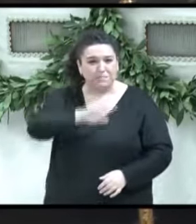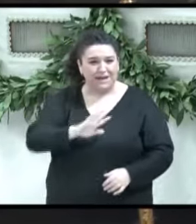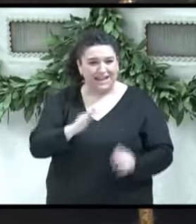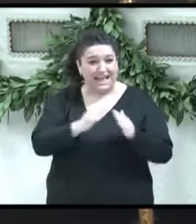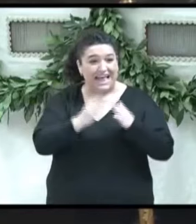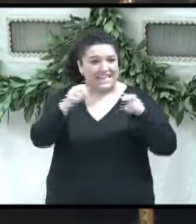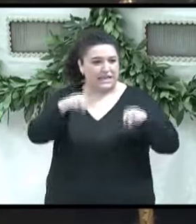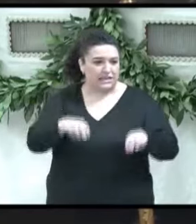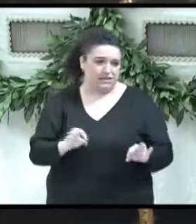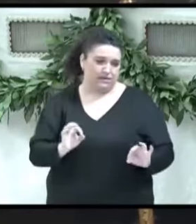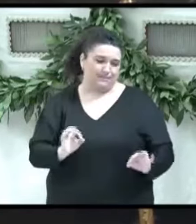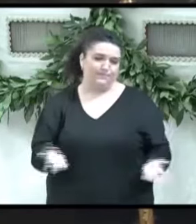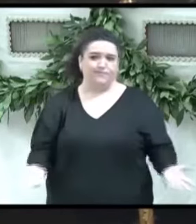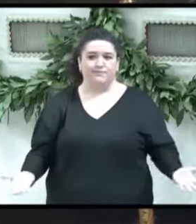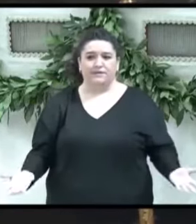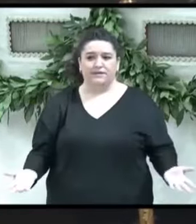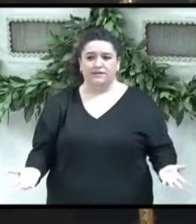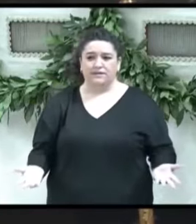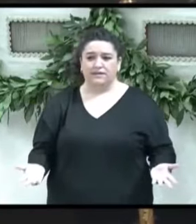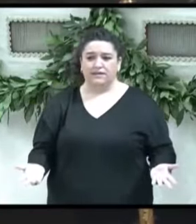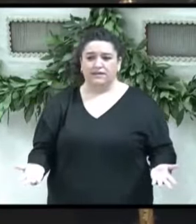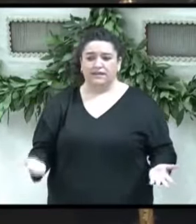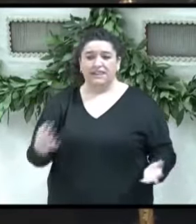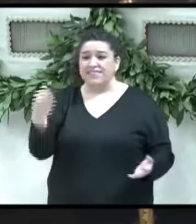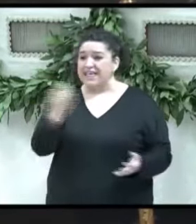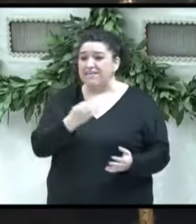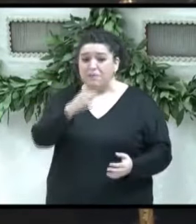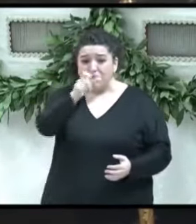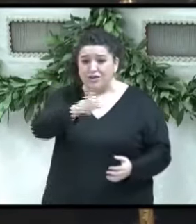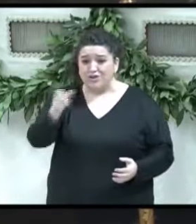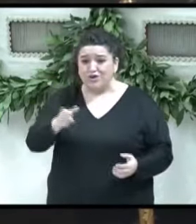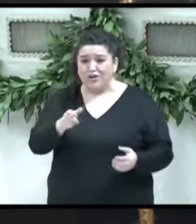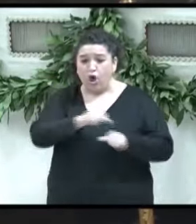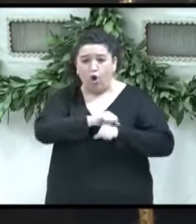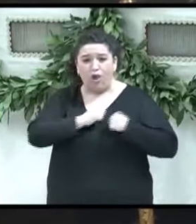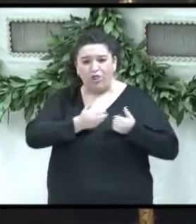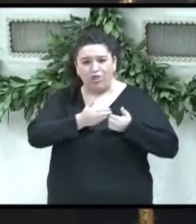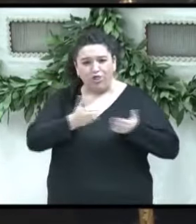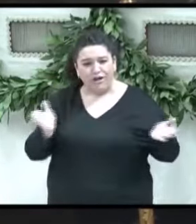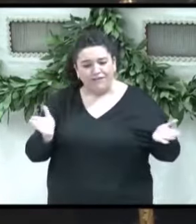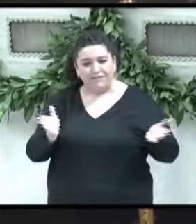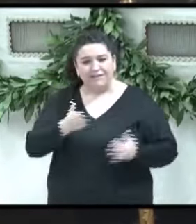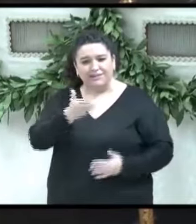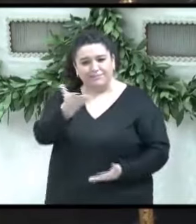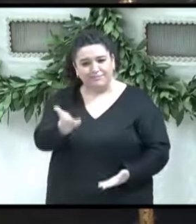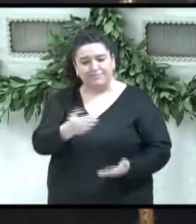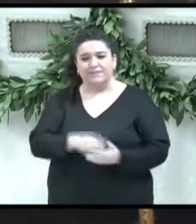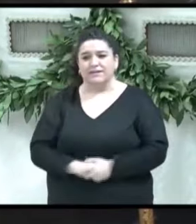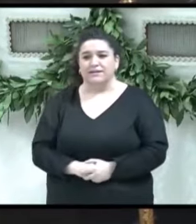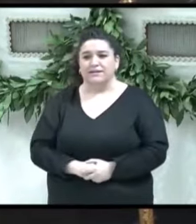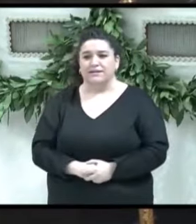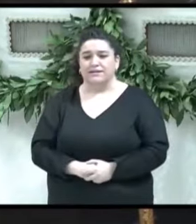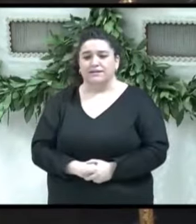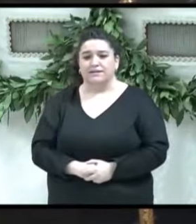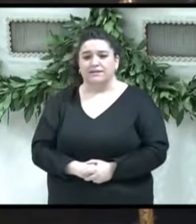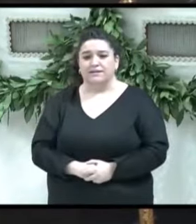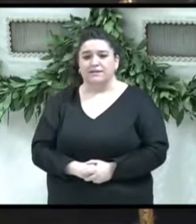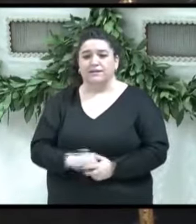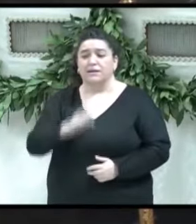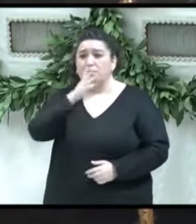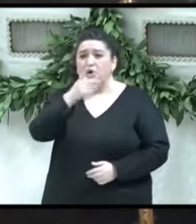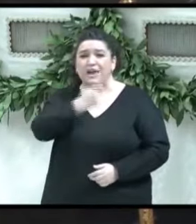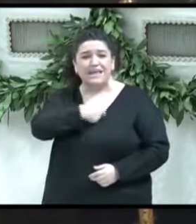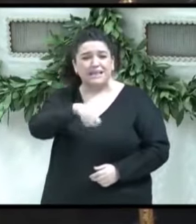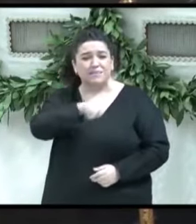España pues hemos de abrir el corazón no era España